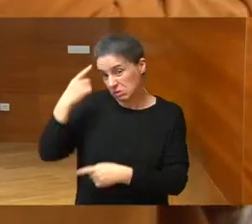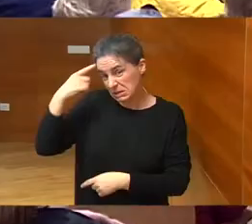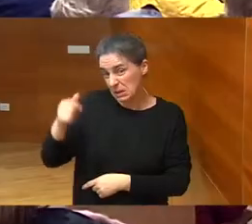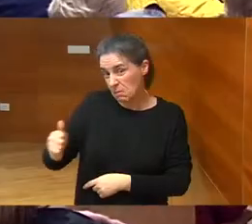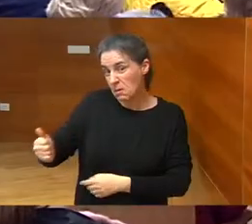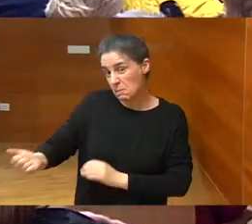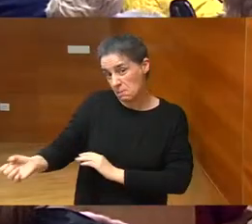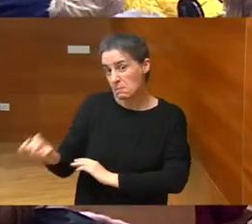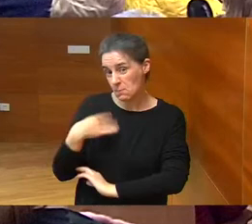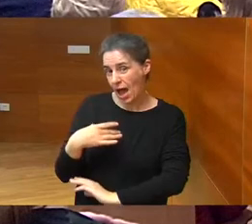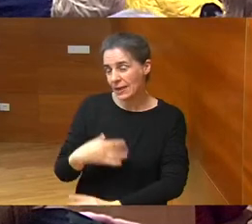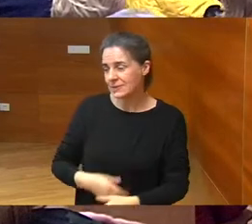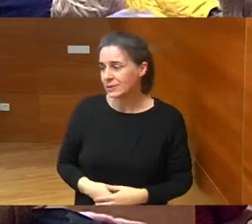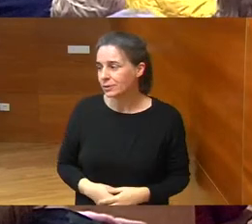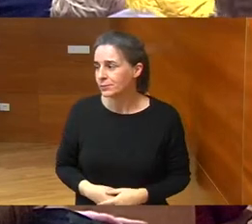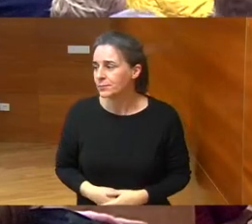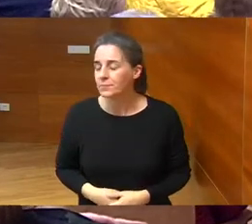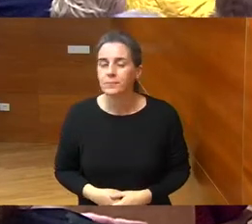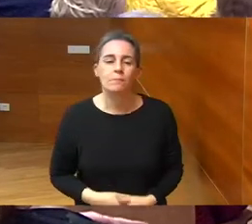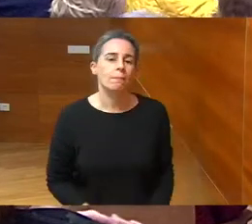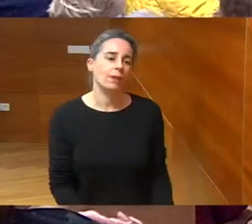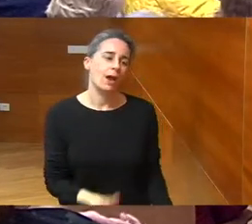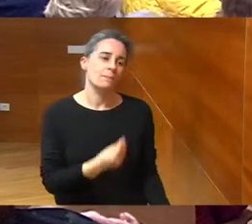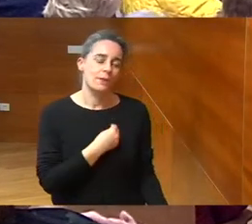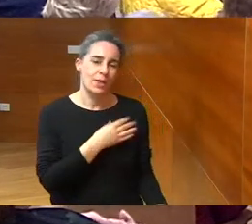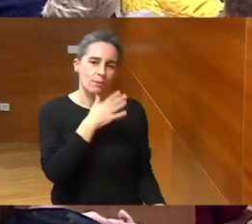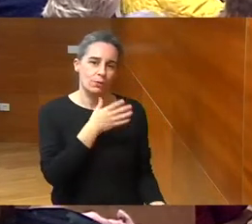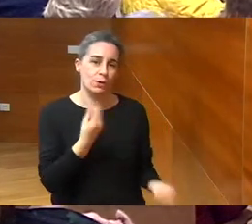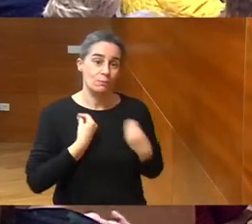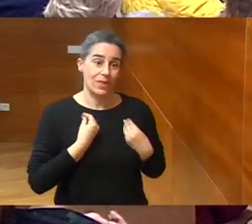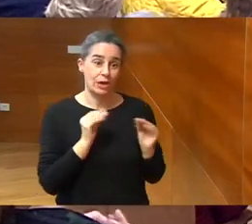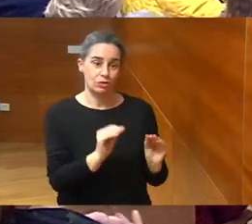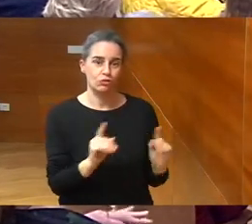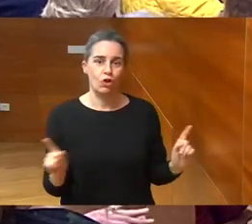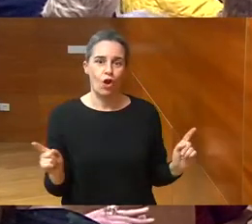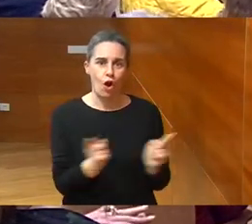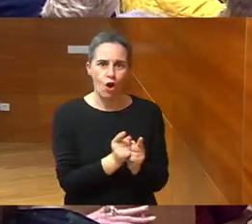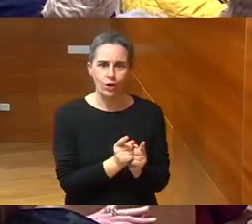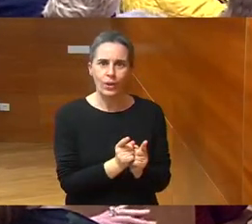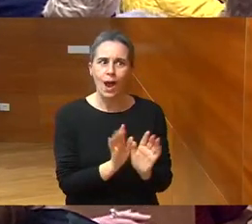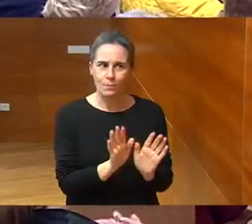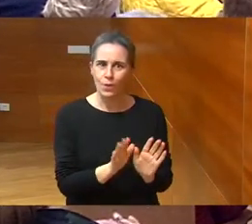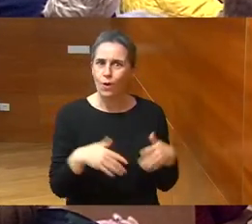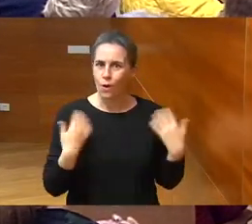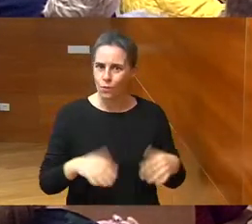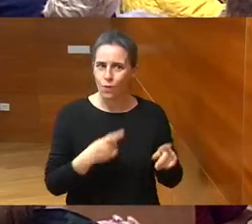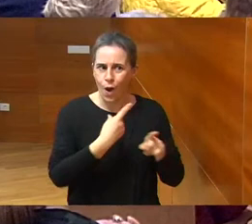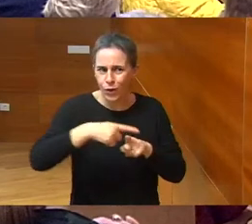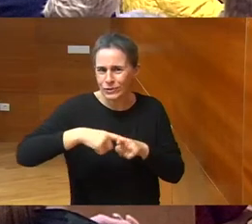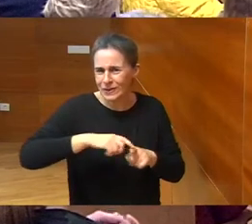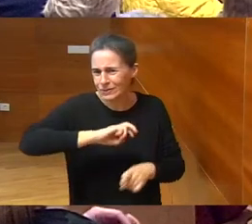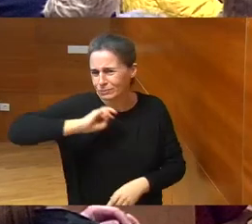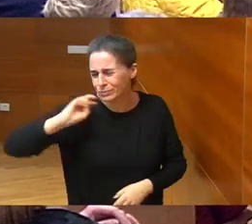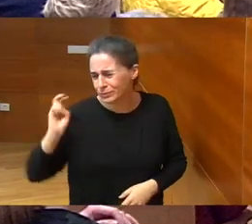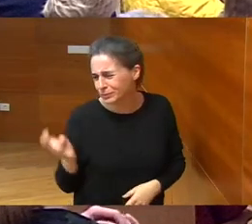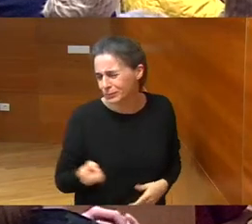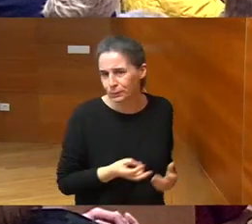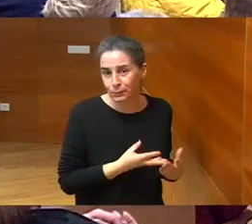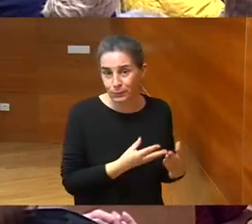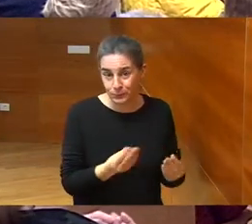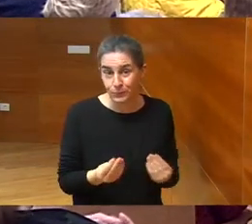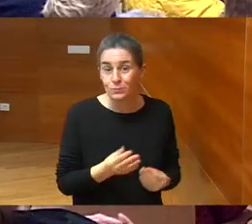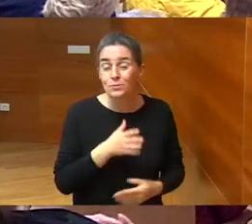si es que una pena que a vida de la afora corta pero fue muy intensa es decir fisio muerto por